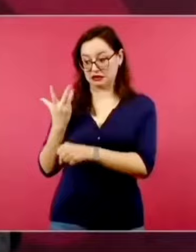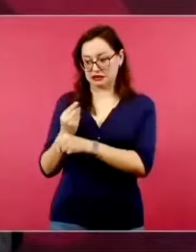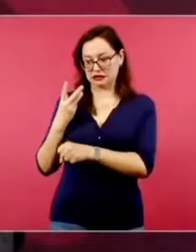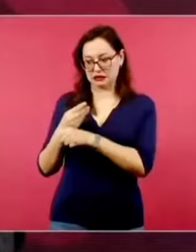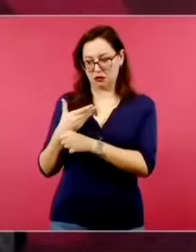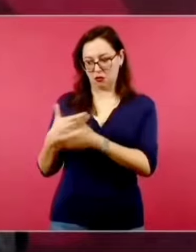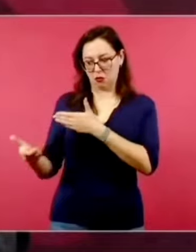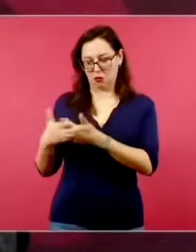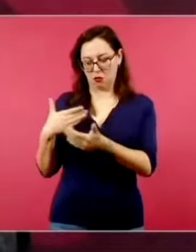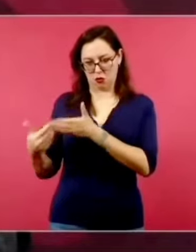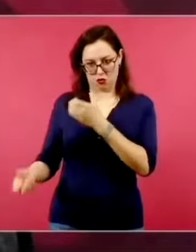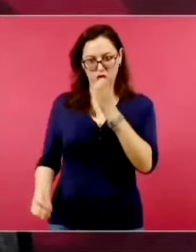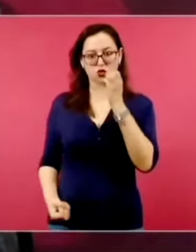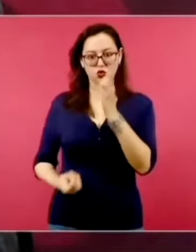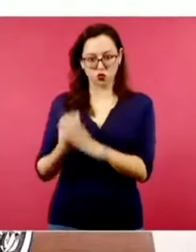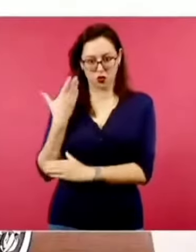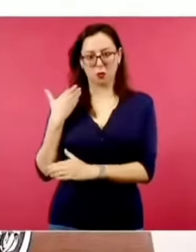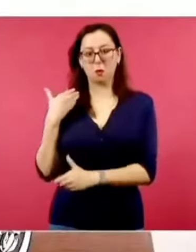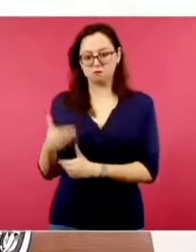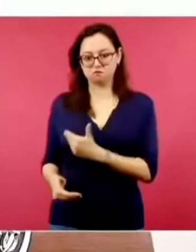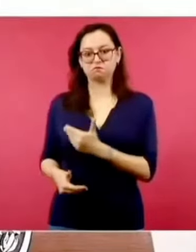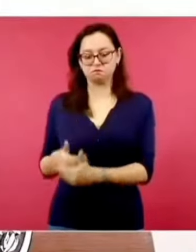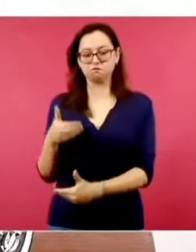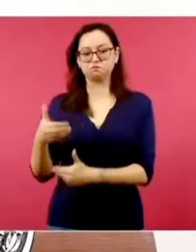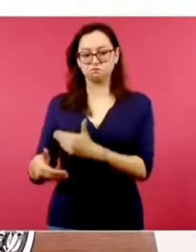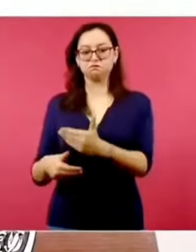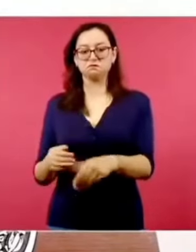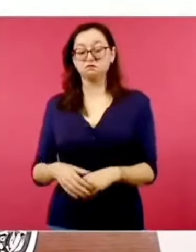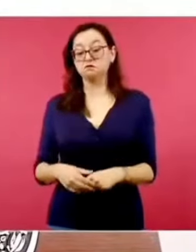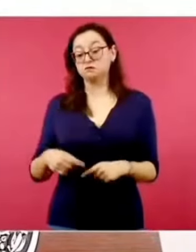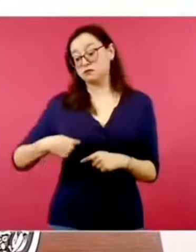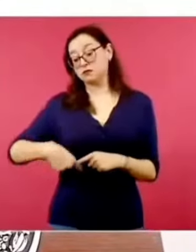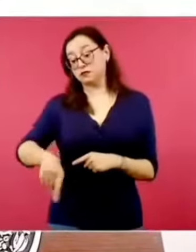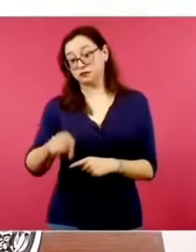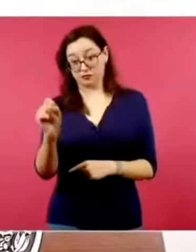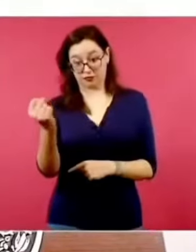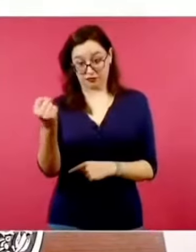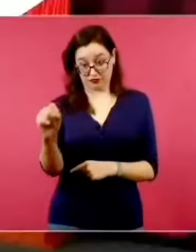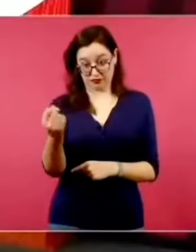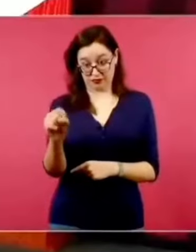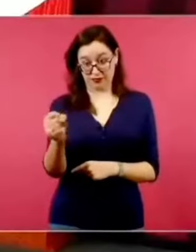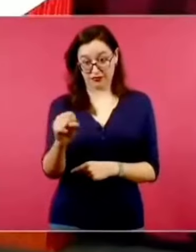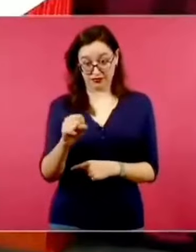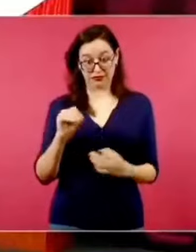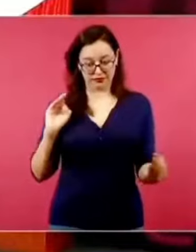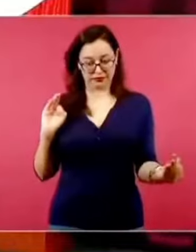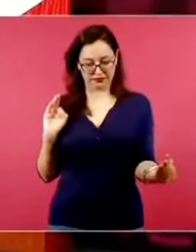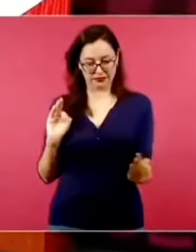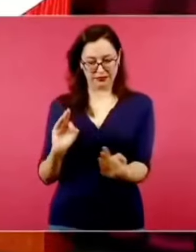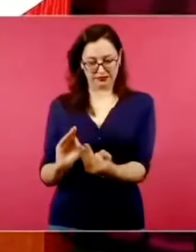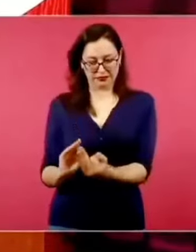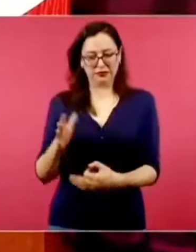concluya el gobierno pero en pocos días